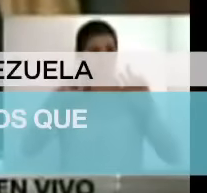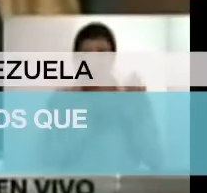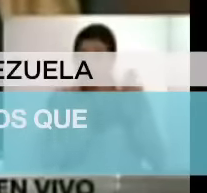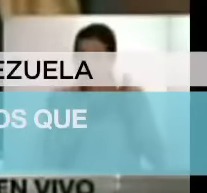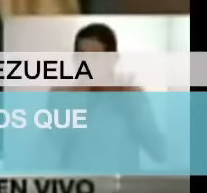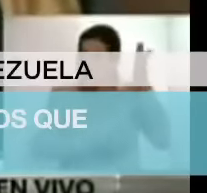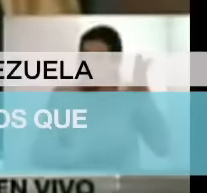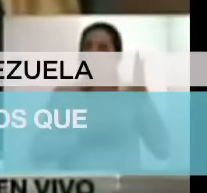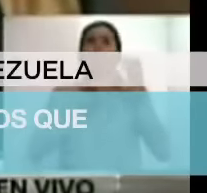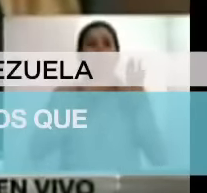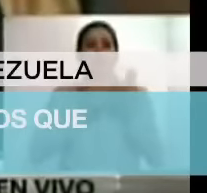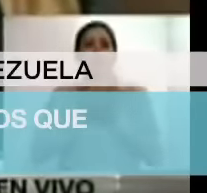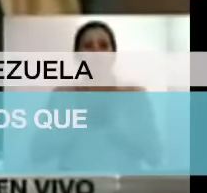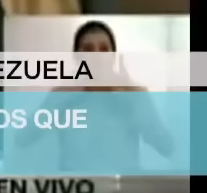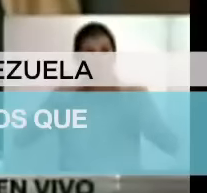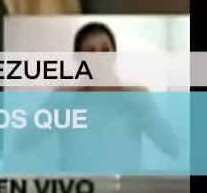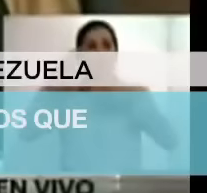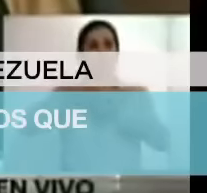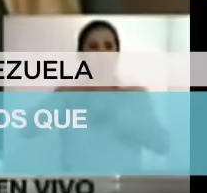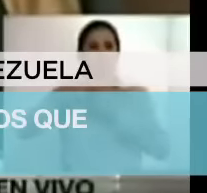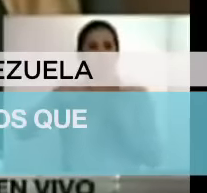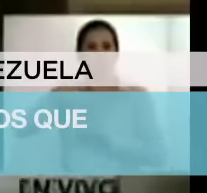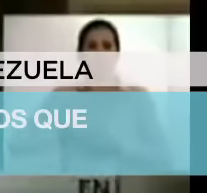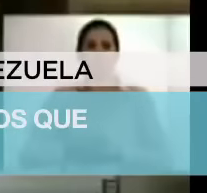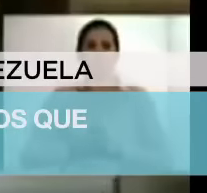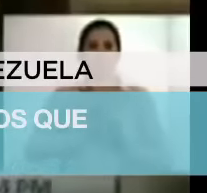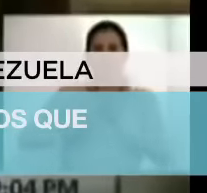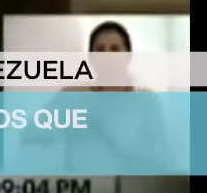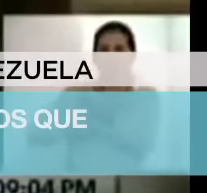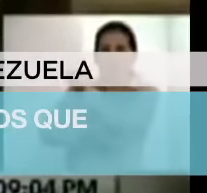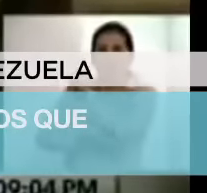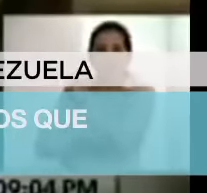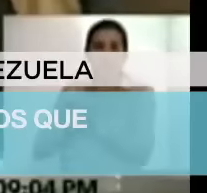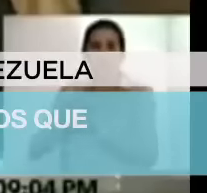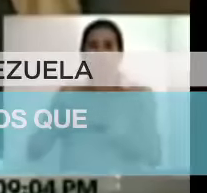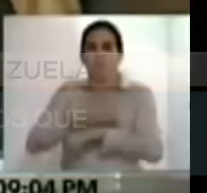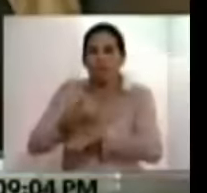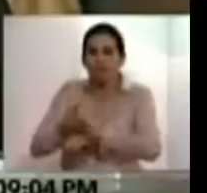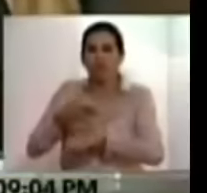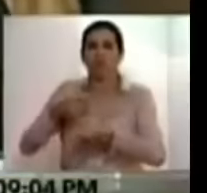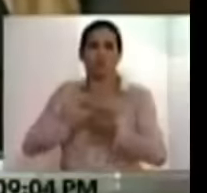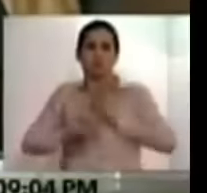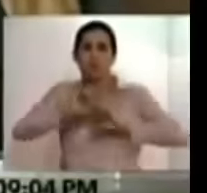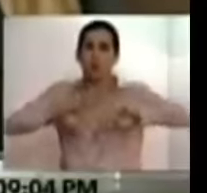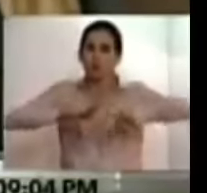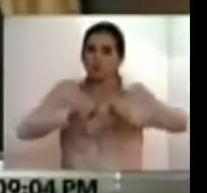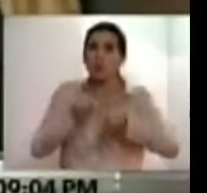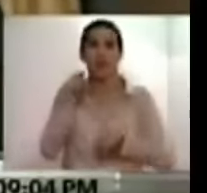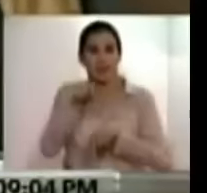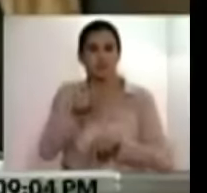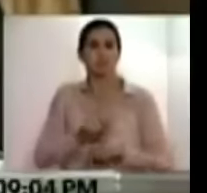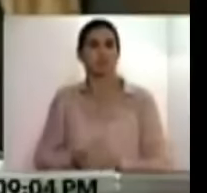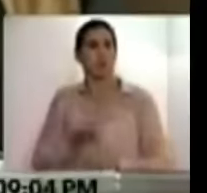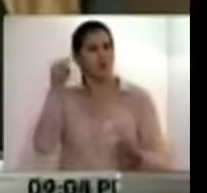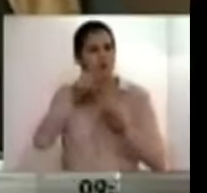Los nuevos métodos políticos, la lucha contra el burocratismo, ¿no? La lucha contra la corrupción, el nuevo